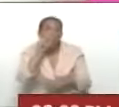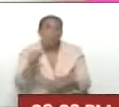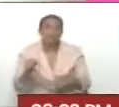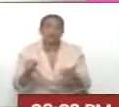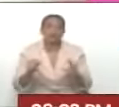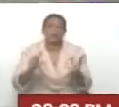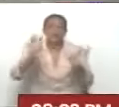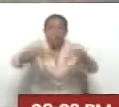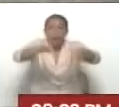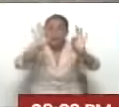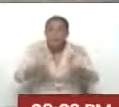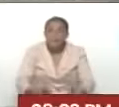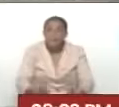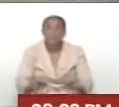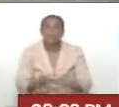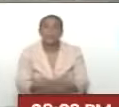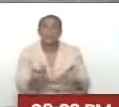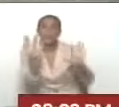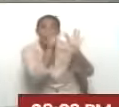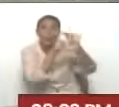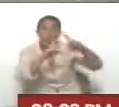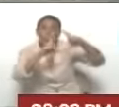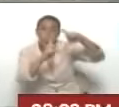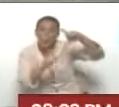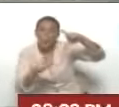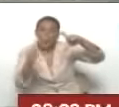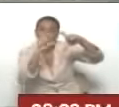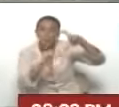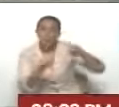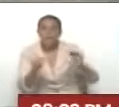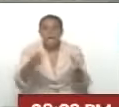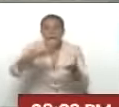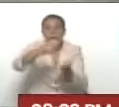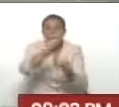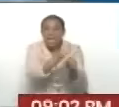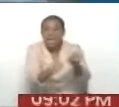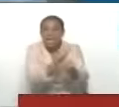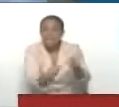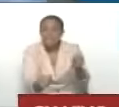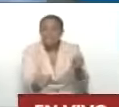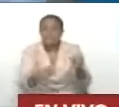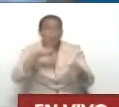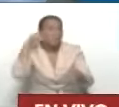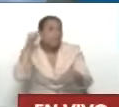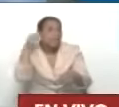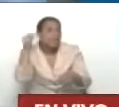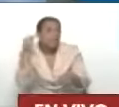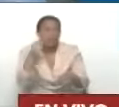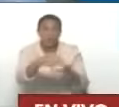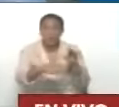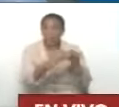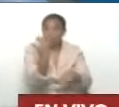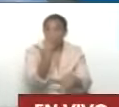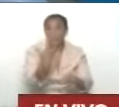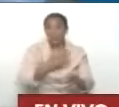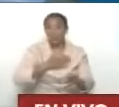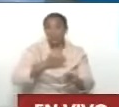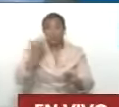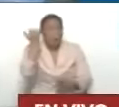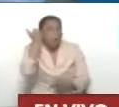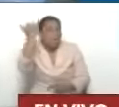jamón. Pero fíjate, ¿ves? Queso amarillo. Esas modalidades, porque yo me